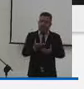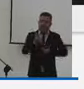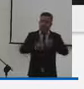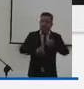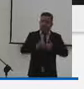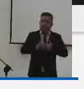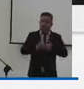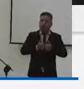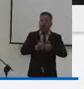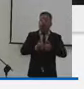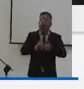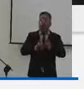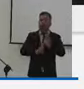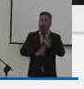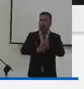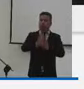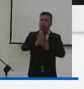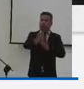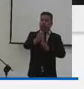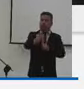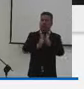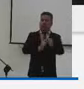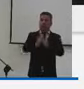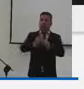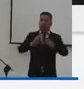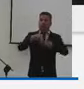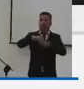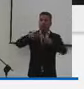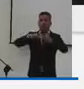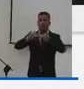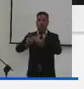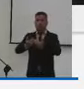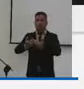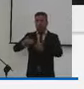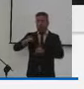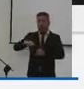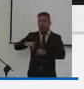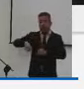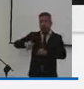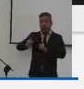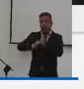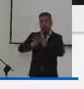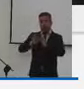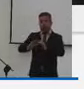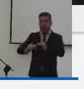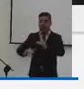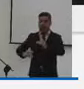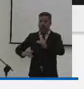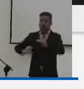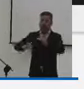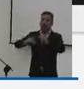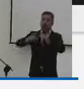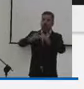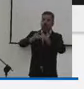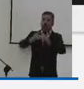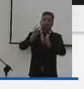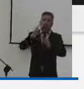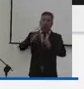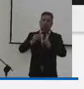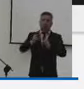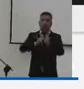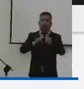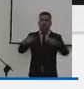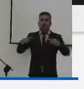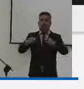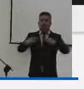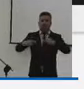que tiene que ver con el desarrollo del deporte escolar desde las escuelas deportivas hasta llegar pasando a